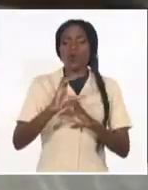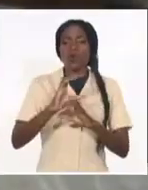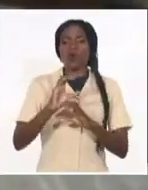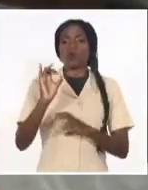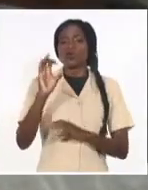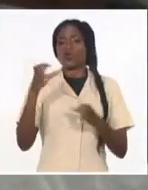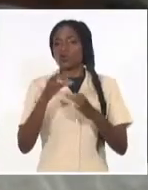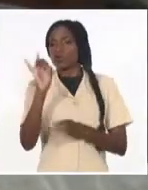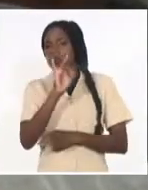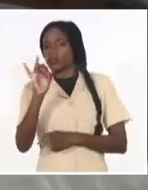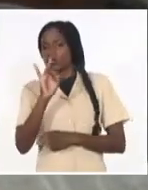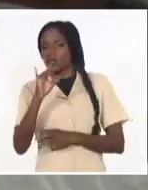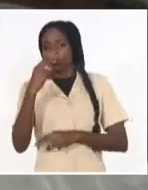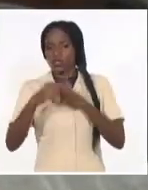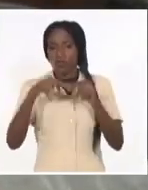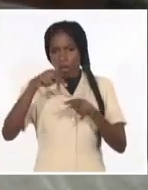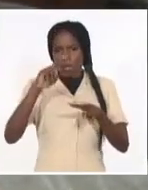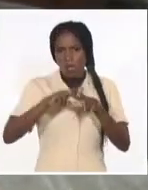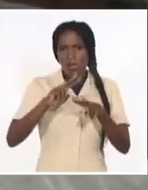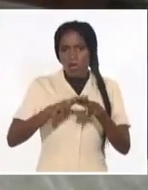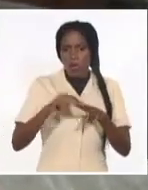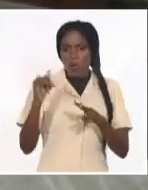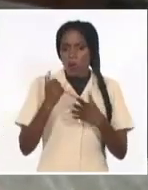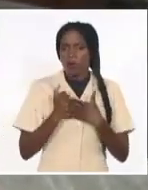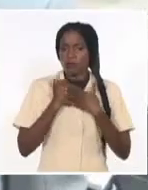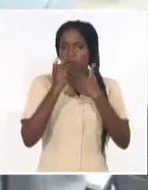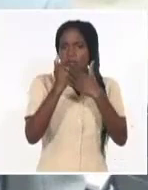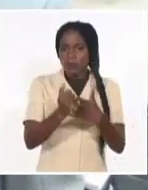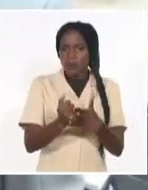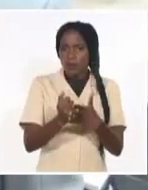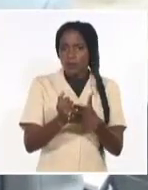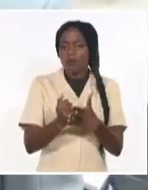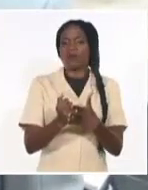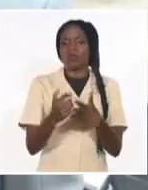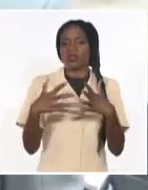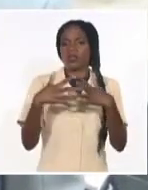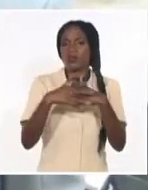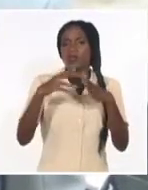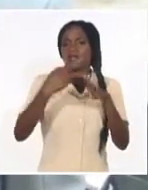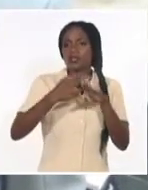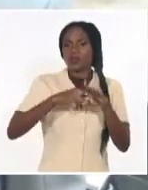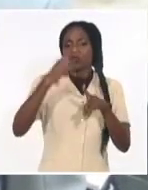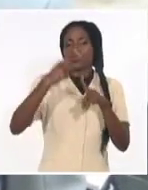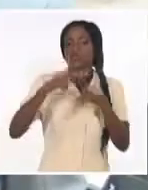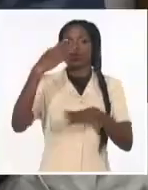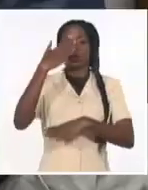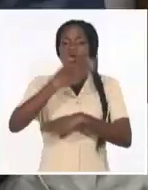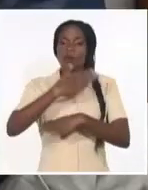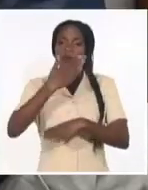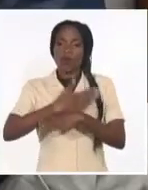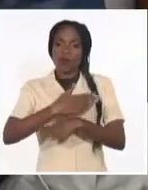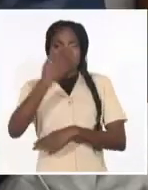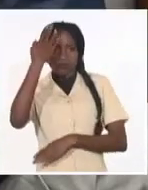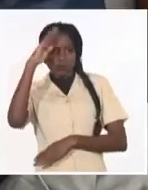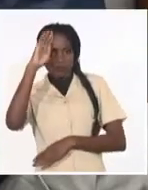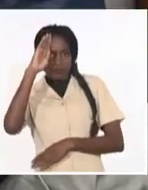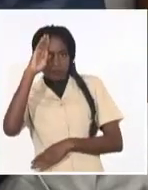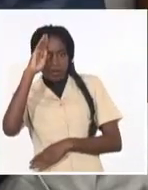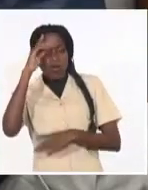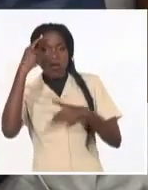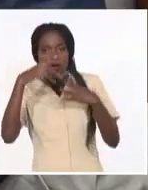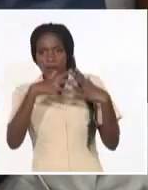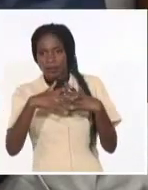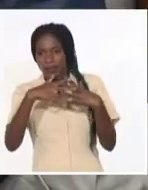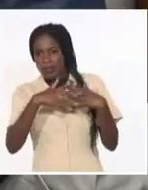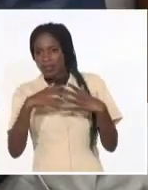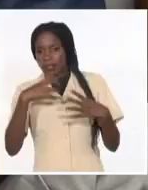77, celebrada en La Habana, y el apoyo de la hermana nación a la resolución contra el bloqueo estadounidense, aprobada hace unos días